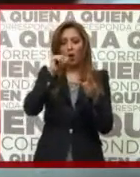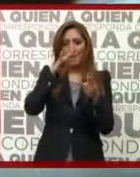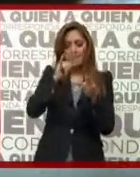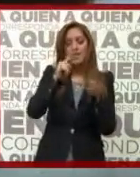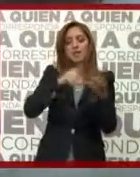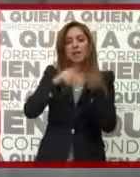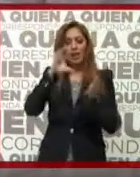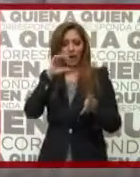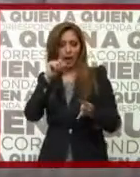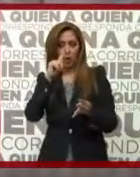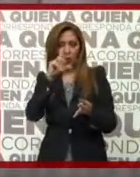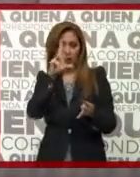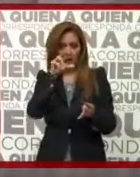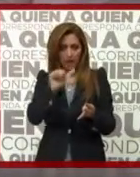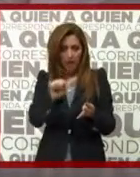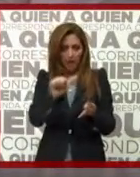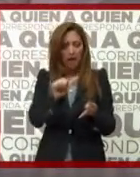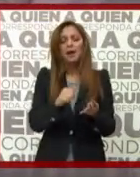cartulina,